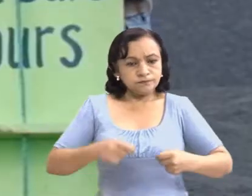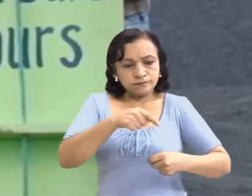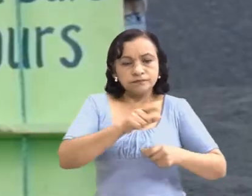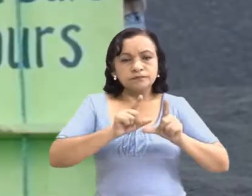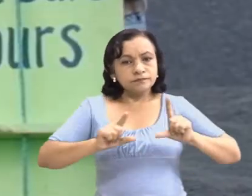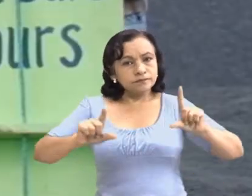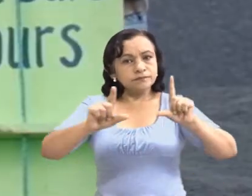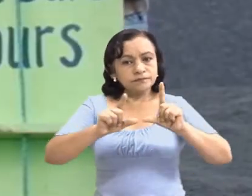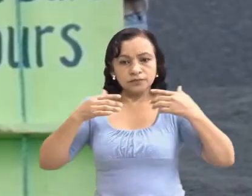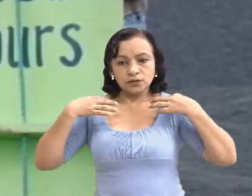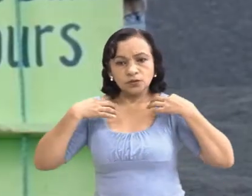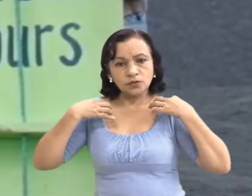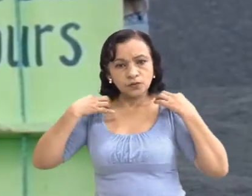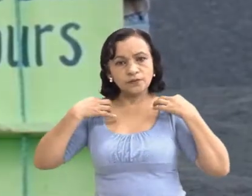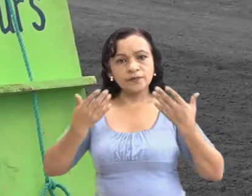al lugar,